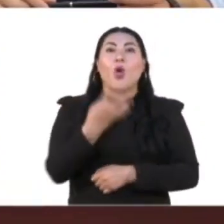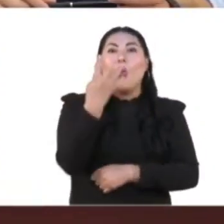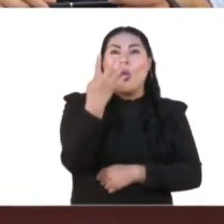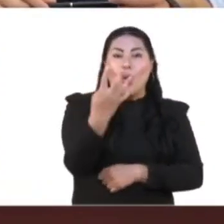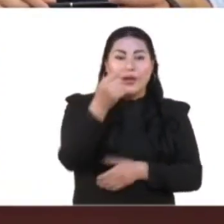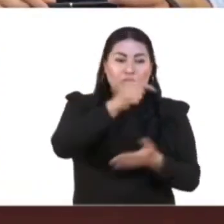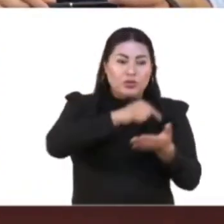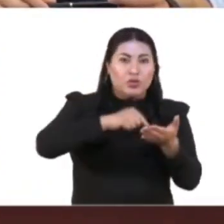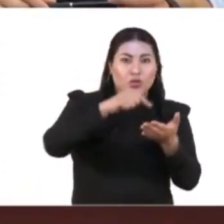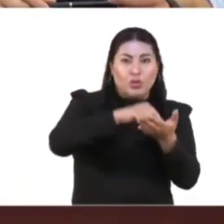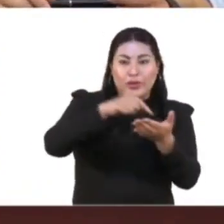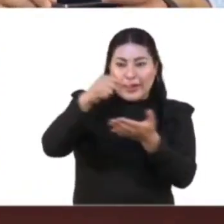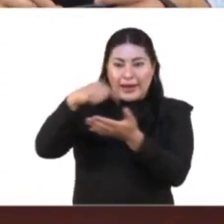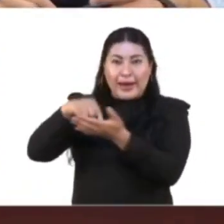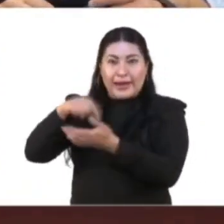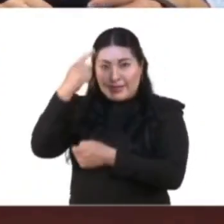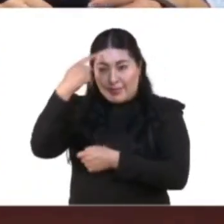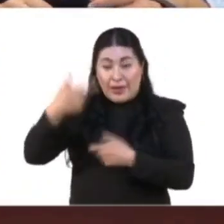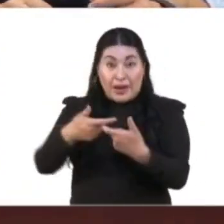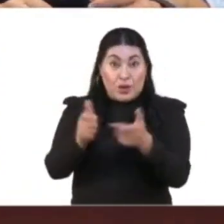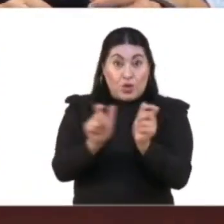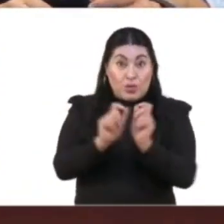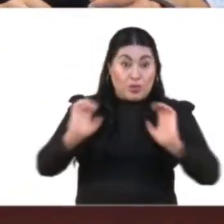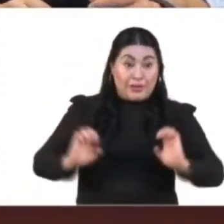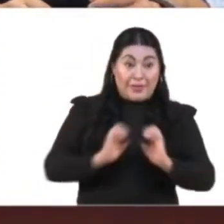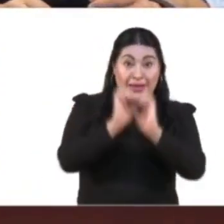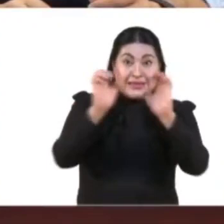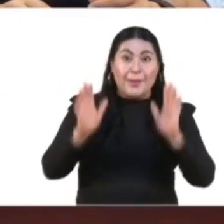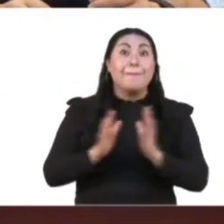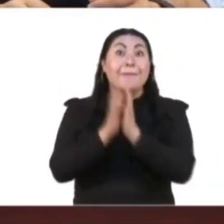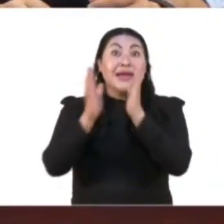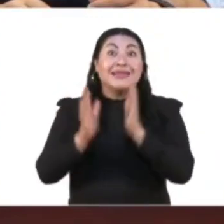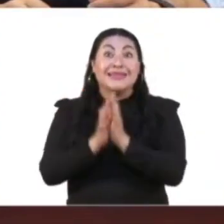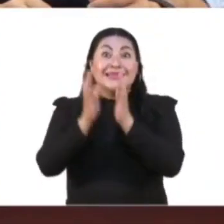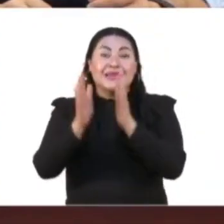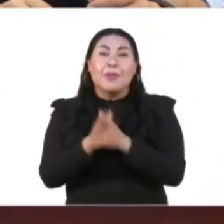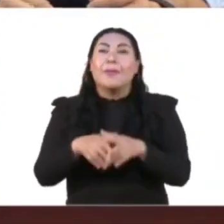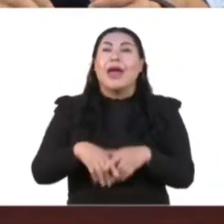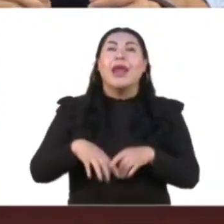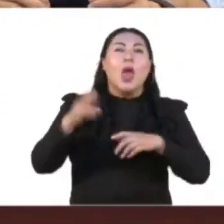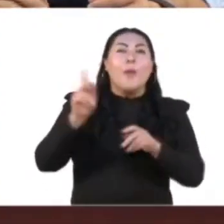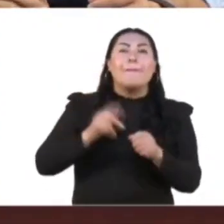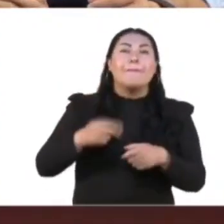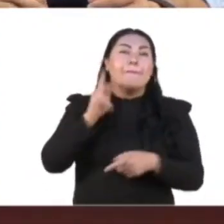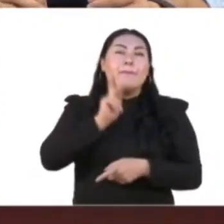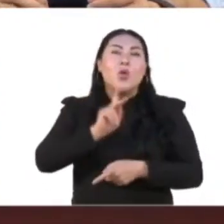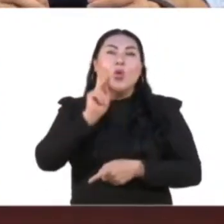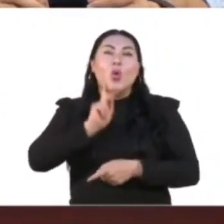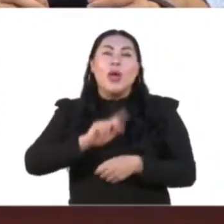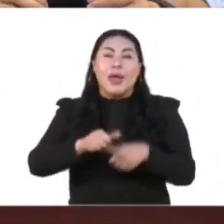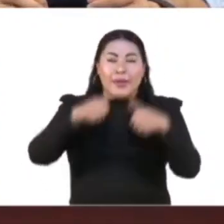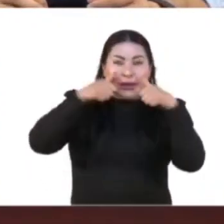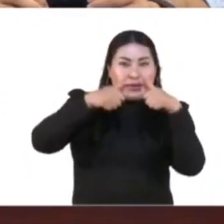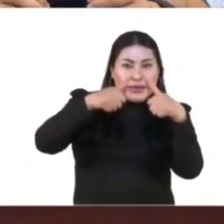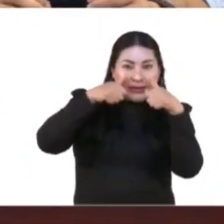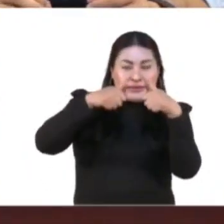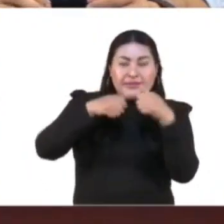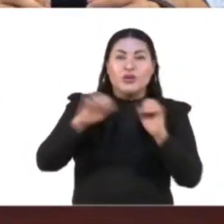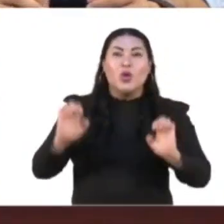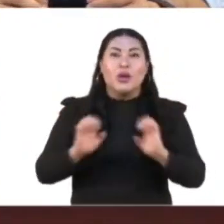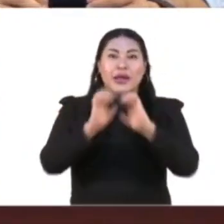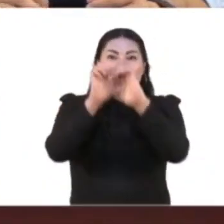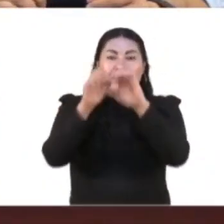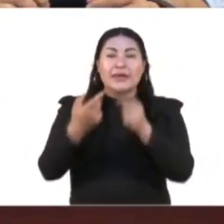4 escenarios donde brigadas de emergencia participaron con ejercicios hipotéticos de reacción y de atención, emergencia